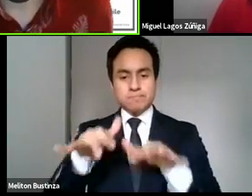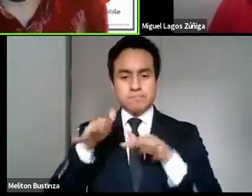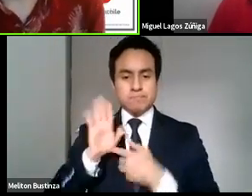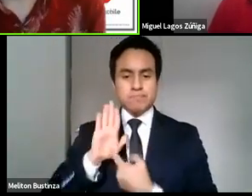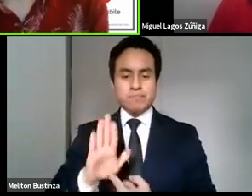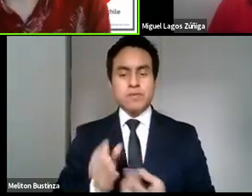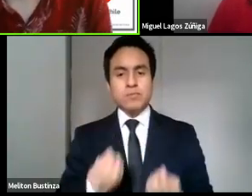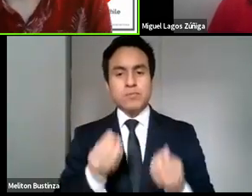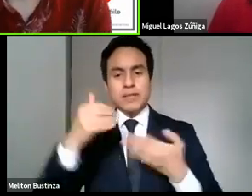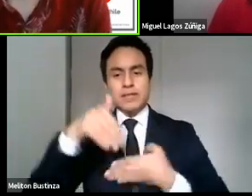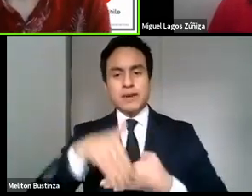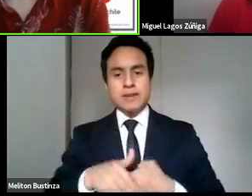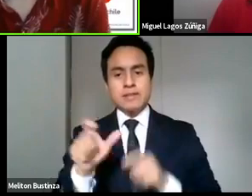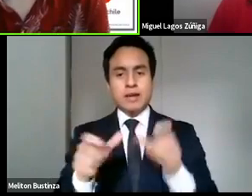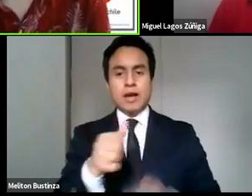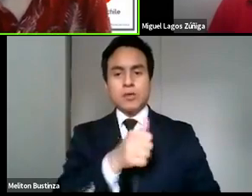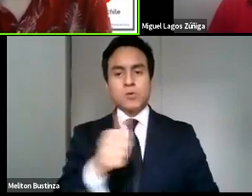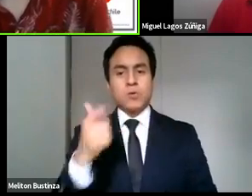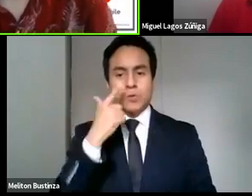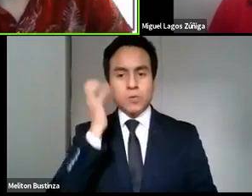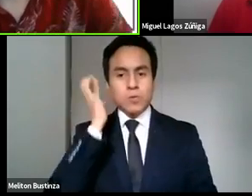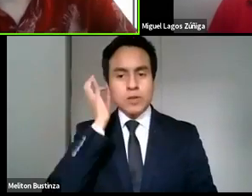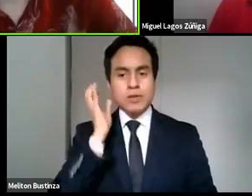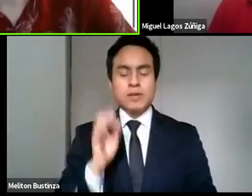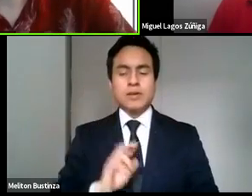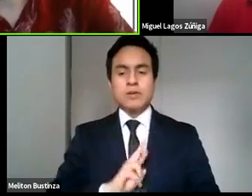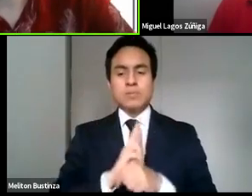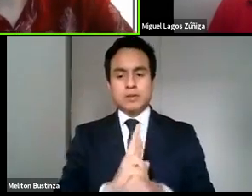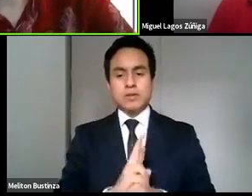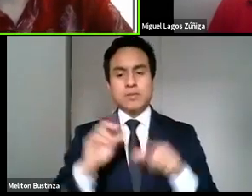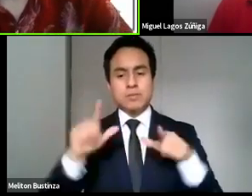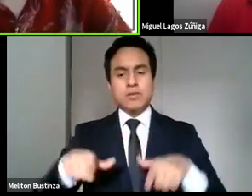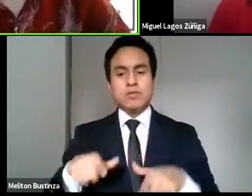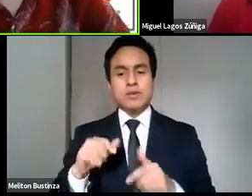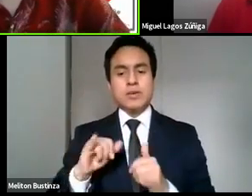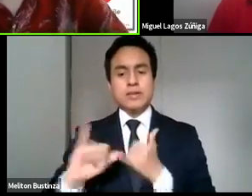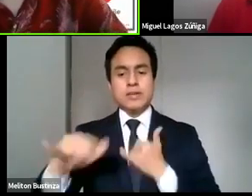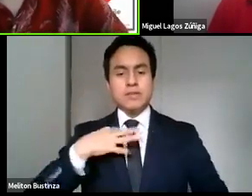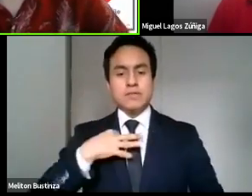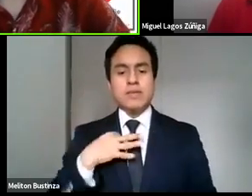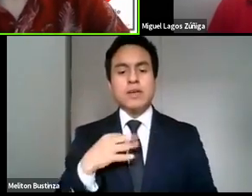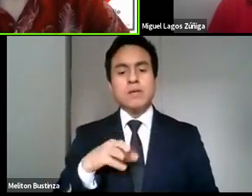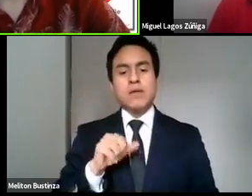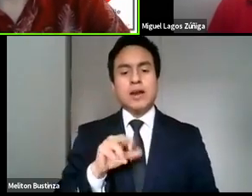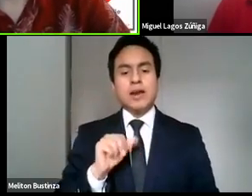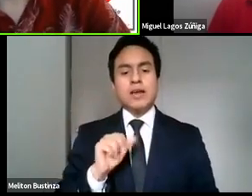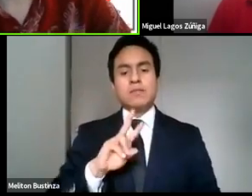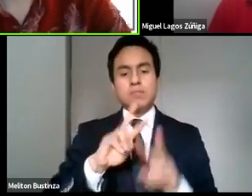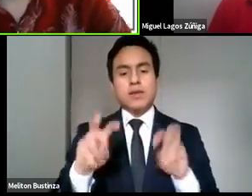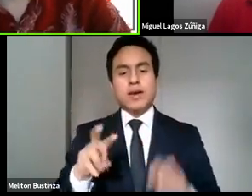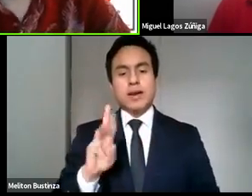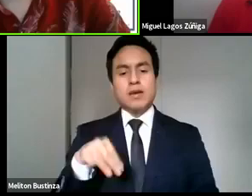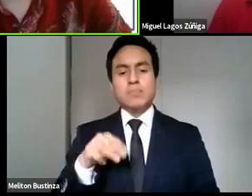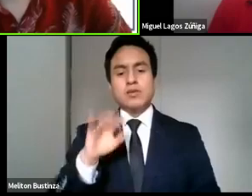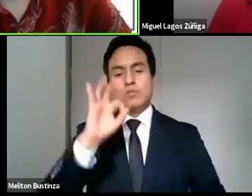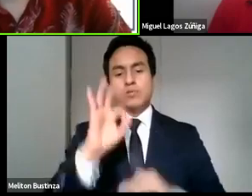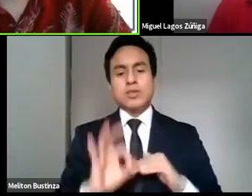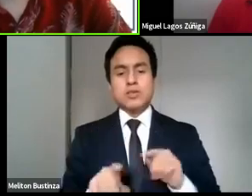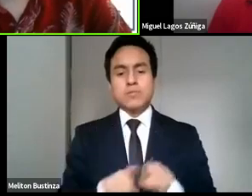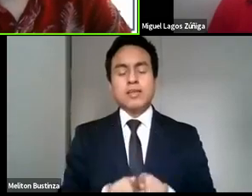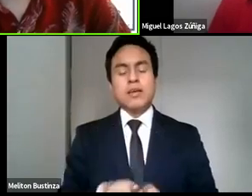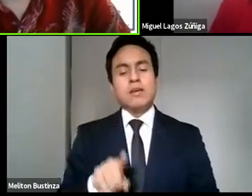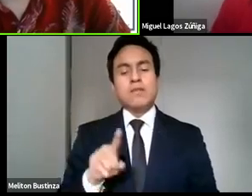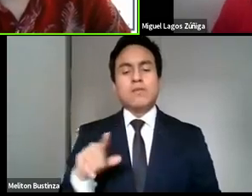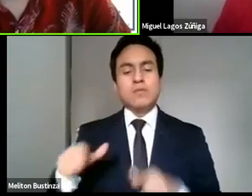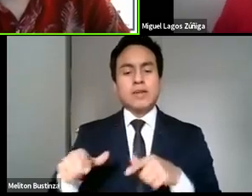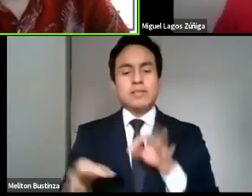Muy buenas tardes a todos y todas. A nombre del Departamento de Ingeniería Civil y del Par Explora RM Surponiente de la Facultad de Ciencias Físicas